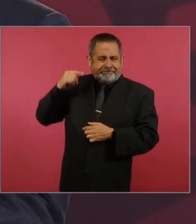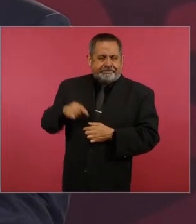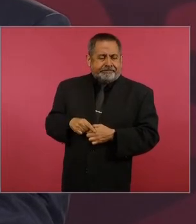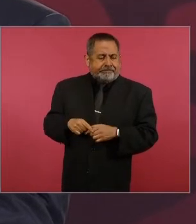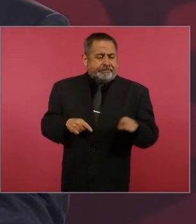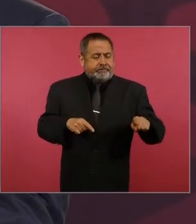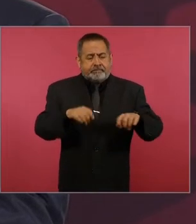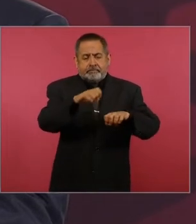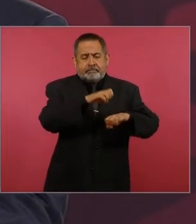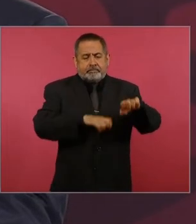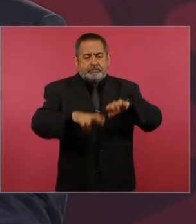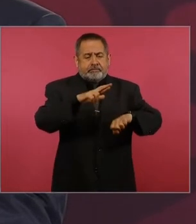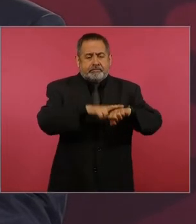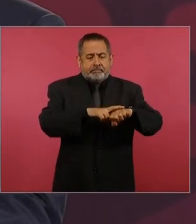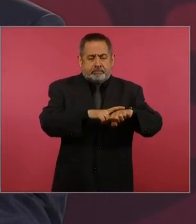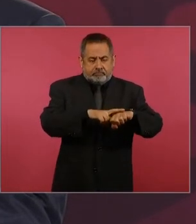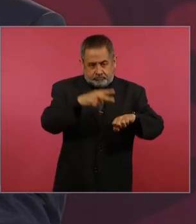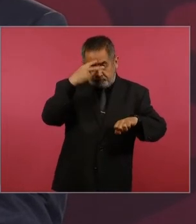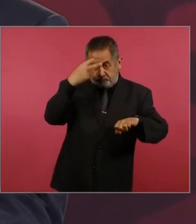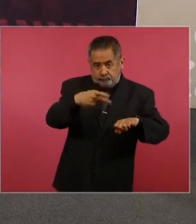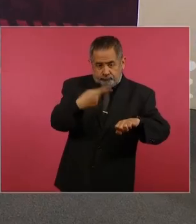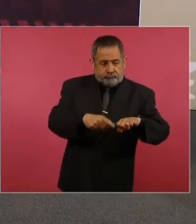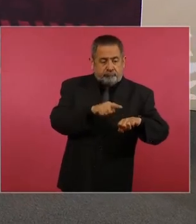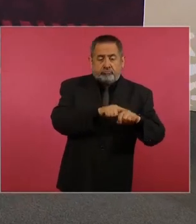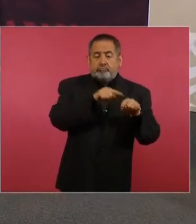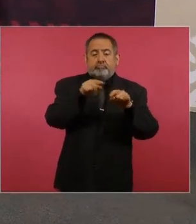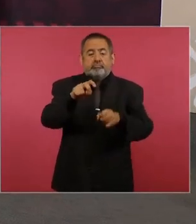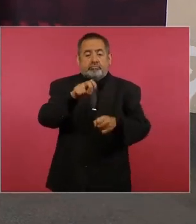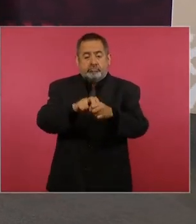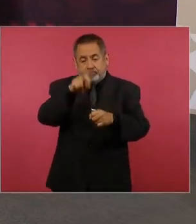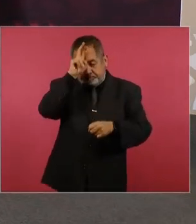al embajador nuestro en el Perú?